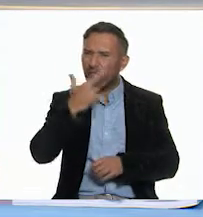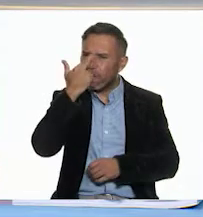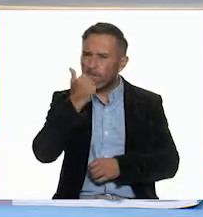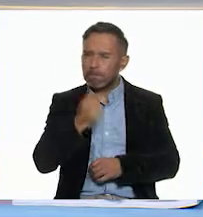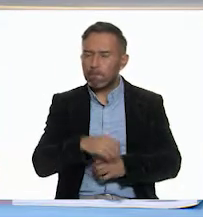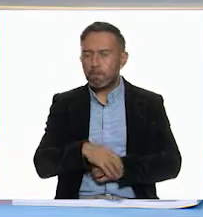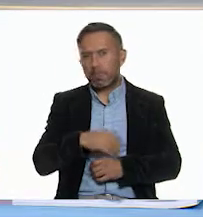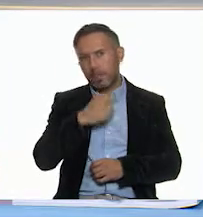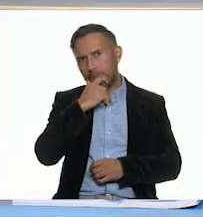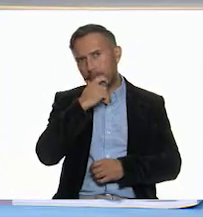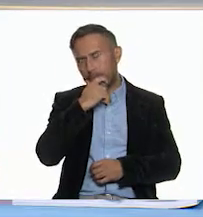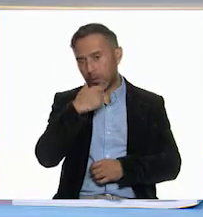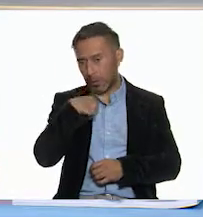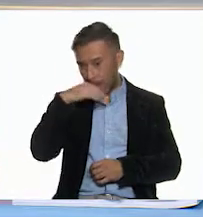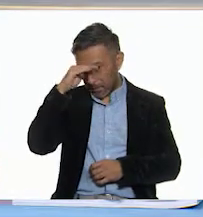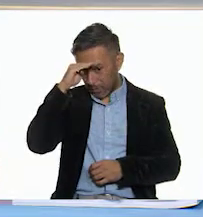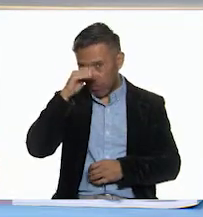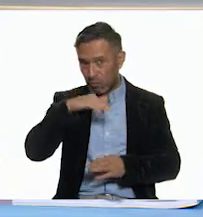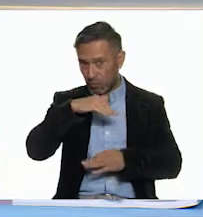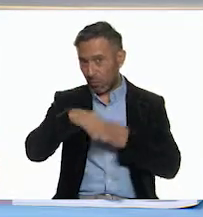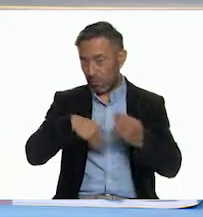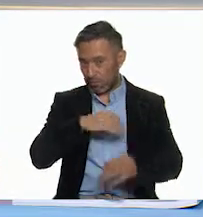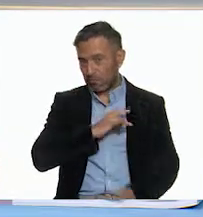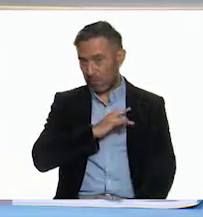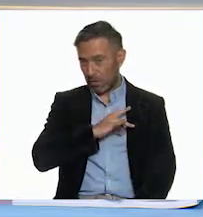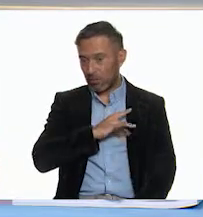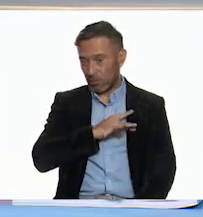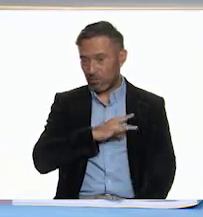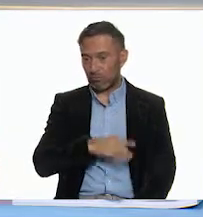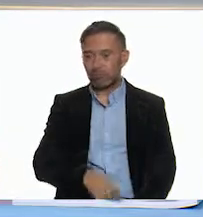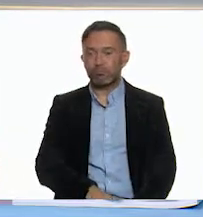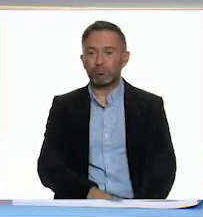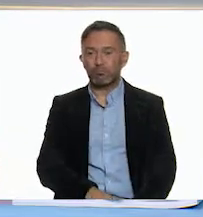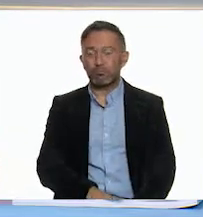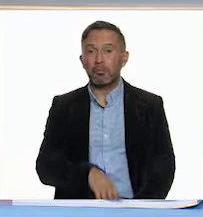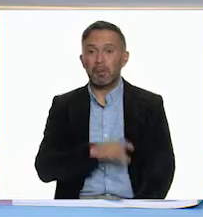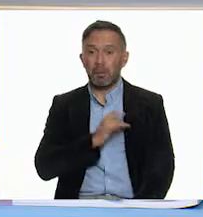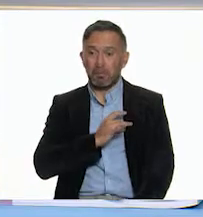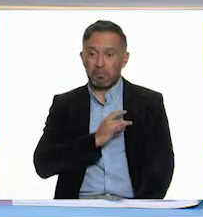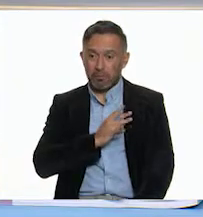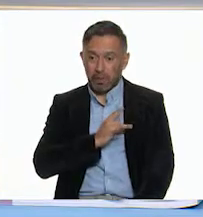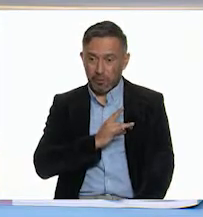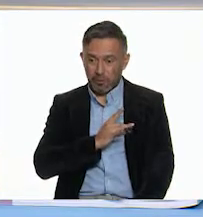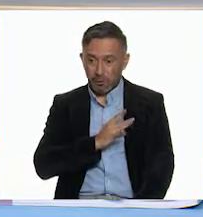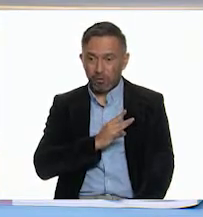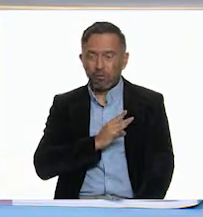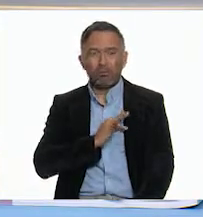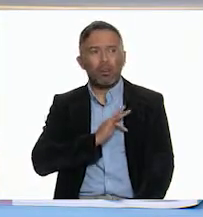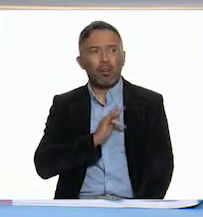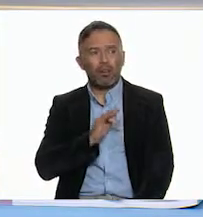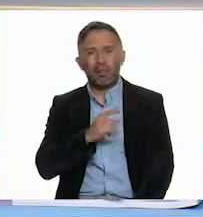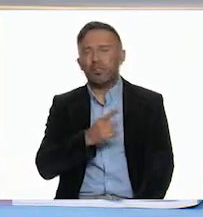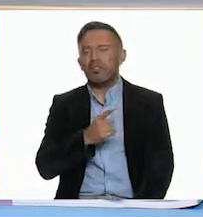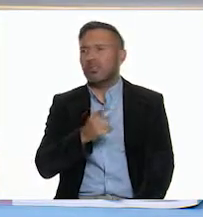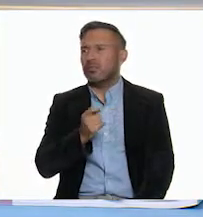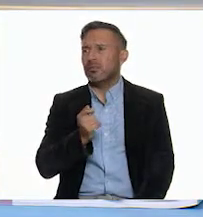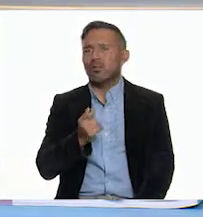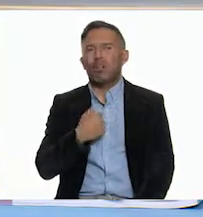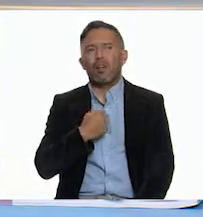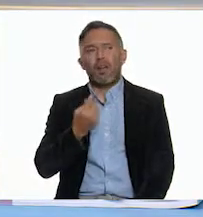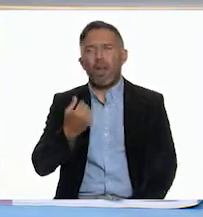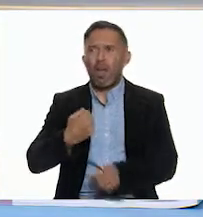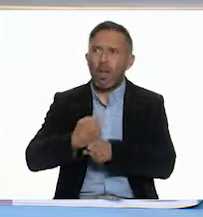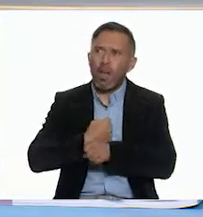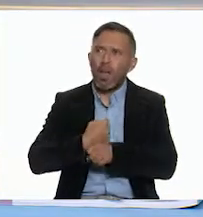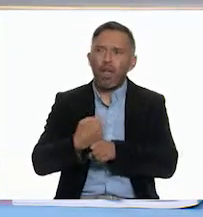Yo creo que todos le tenían miedo, maestra. Entonces el miedo los hacía aguantarse todo el daño que